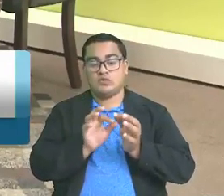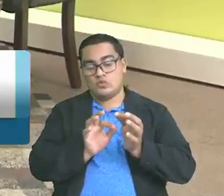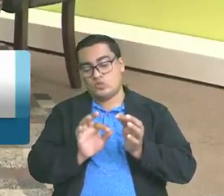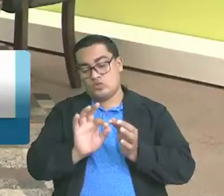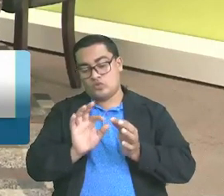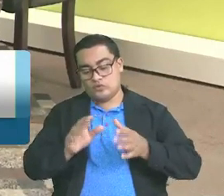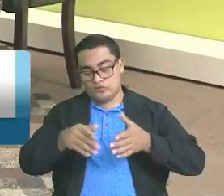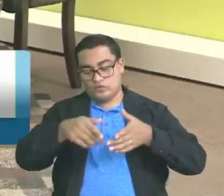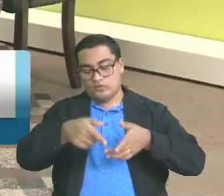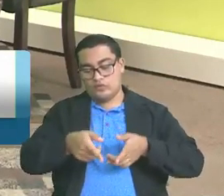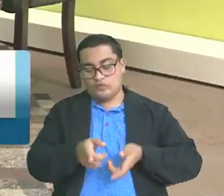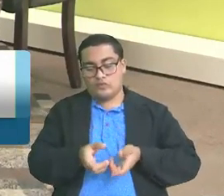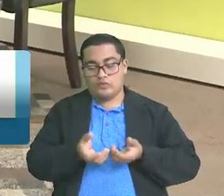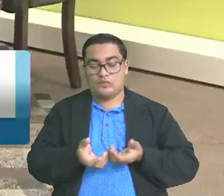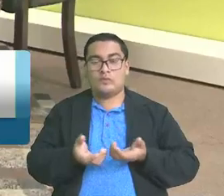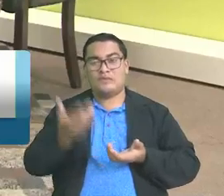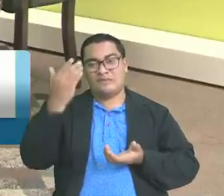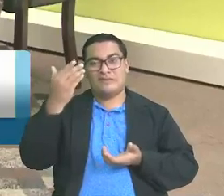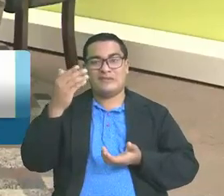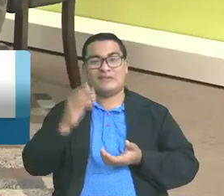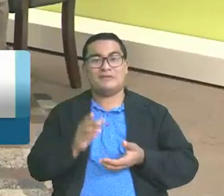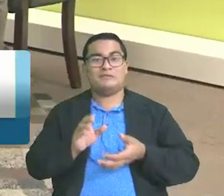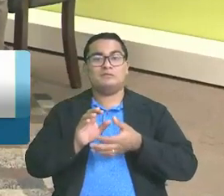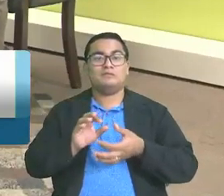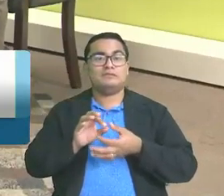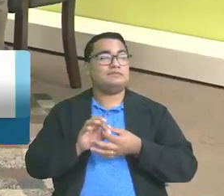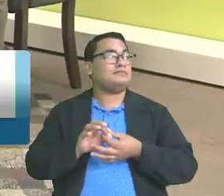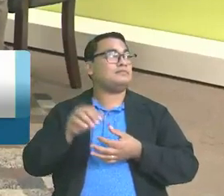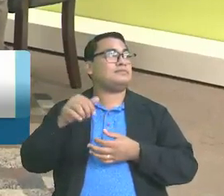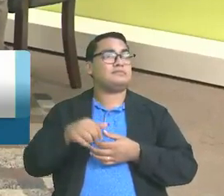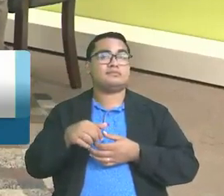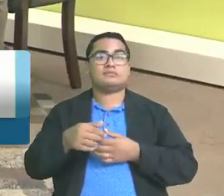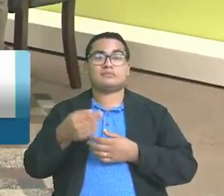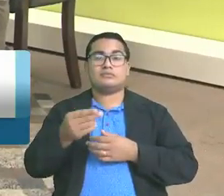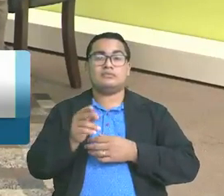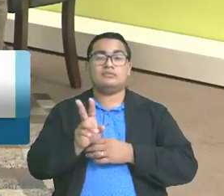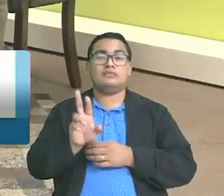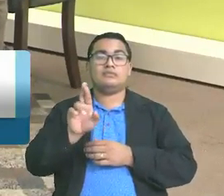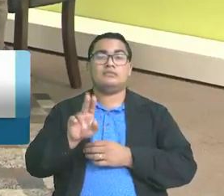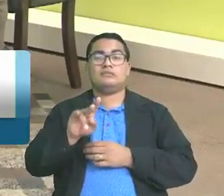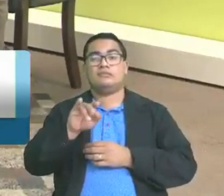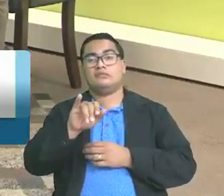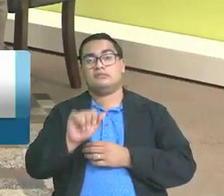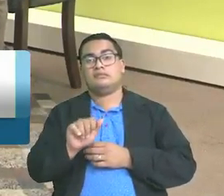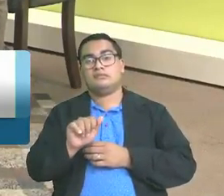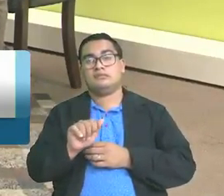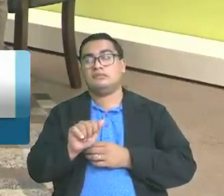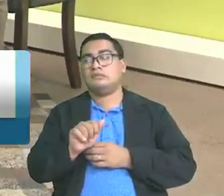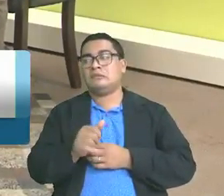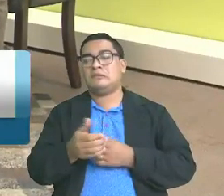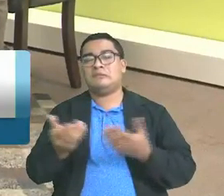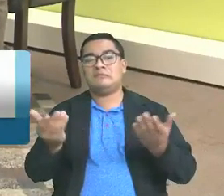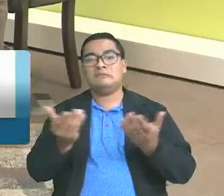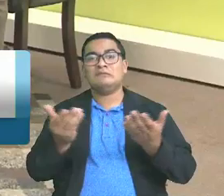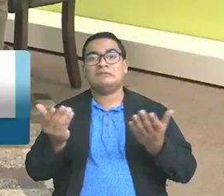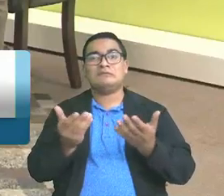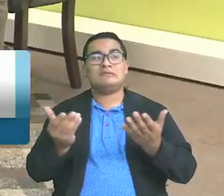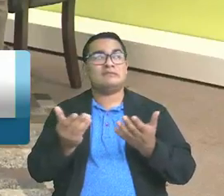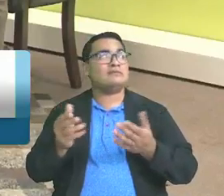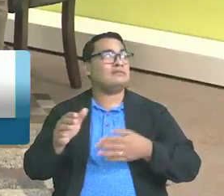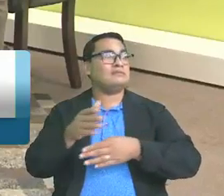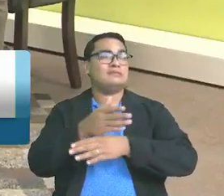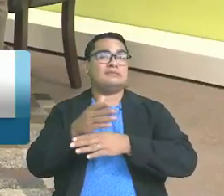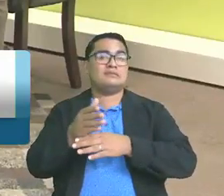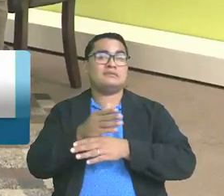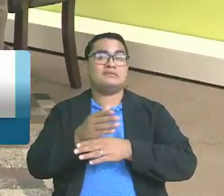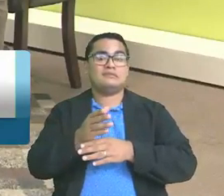sabemos que está allí, pero los bordes están adheridos. Esta es la hernia inguinal, en la cual este conducto